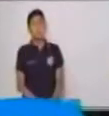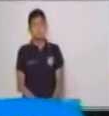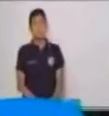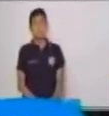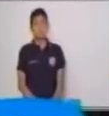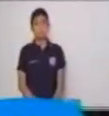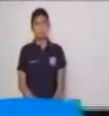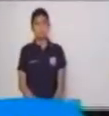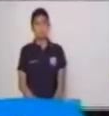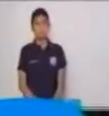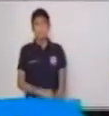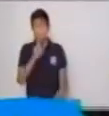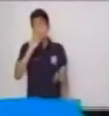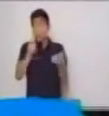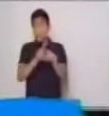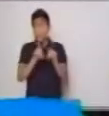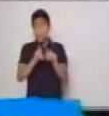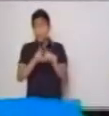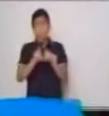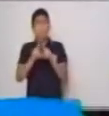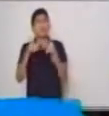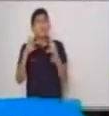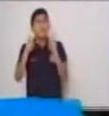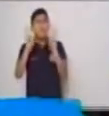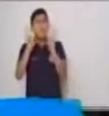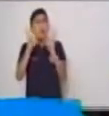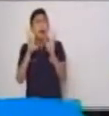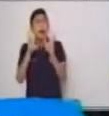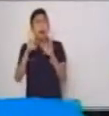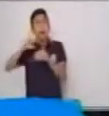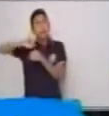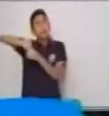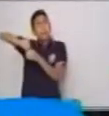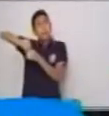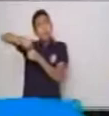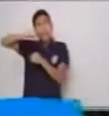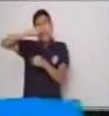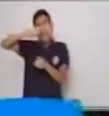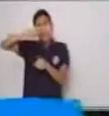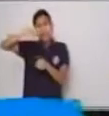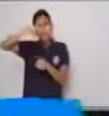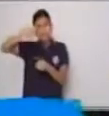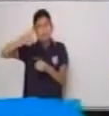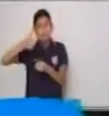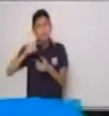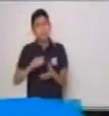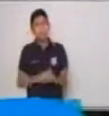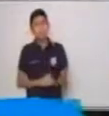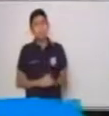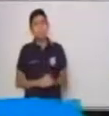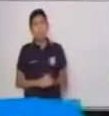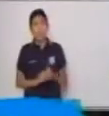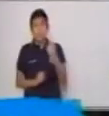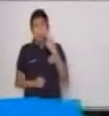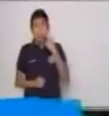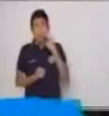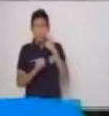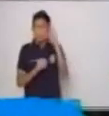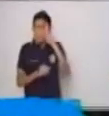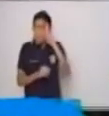De la misma manera nos quedó en las tapas. Ahora observemos acá en las